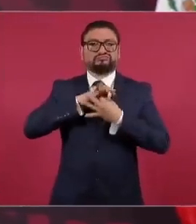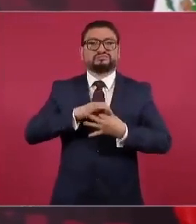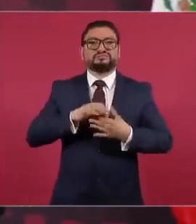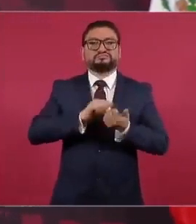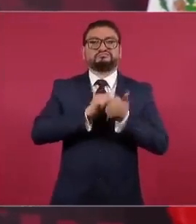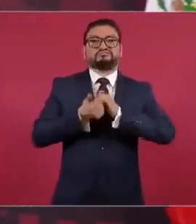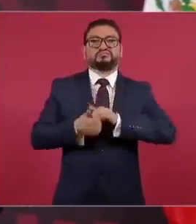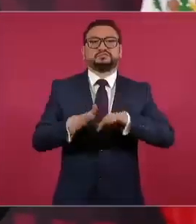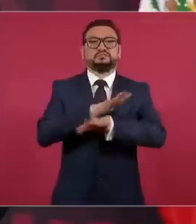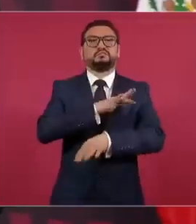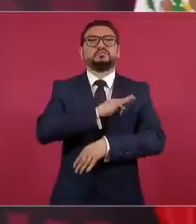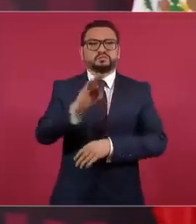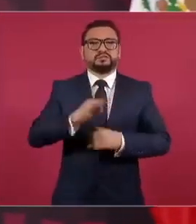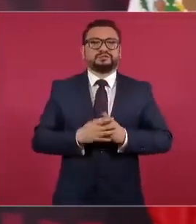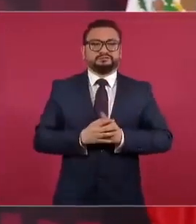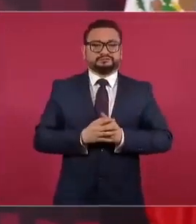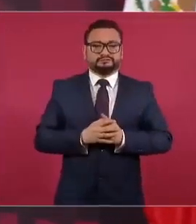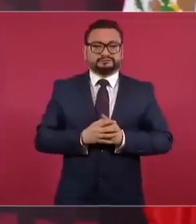Pues es